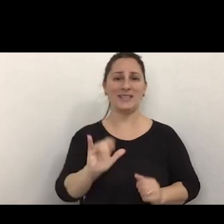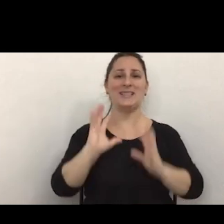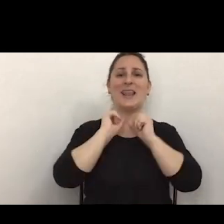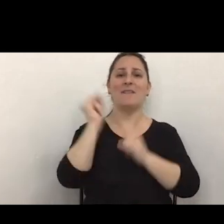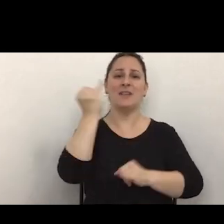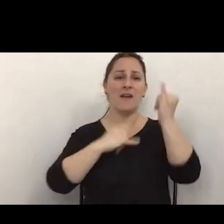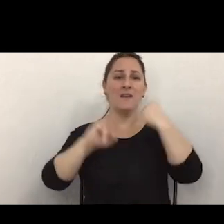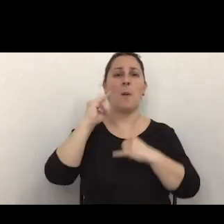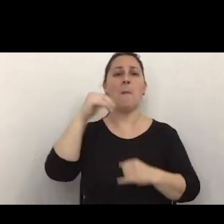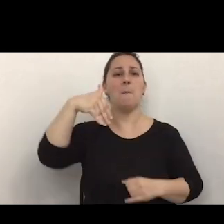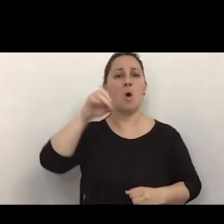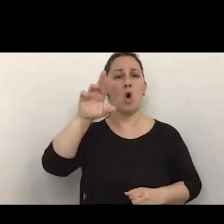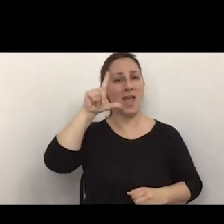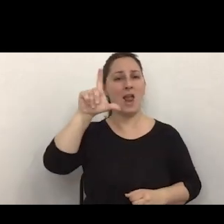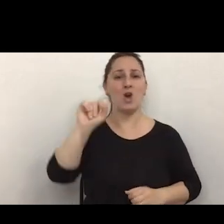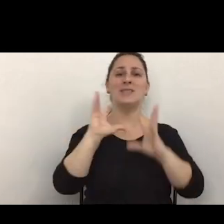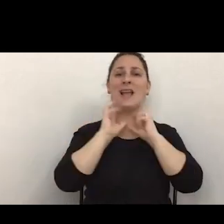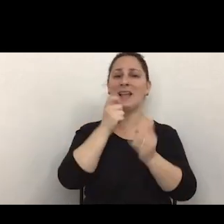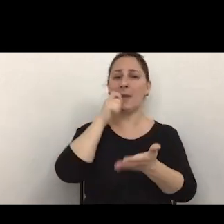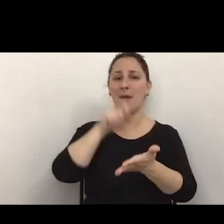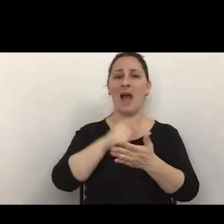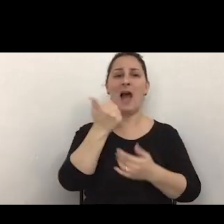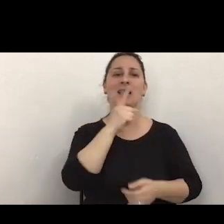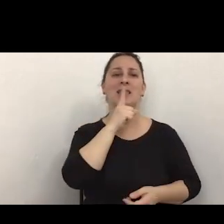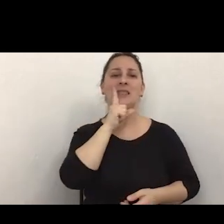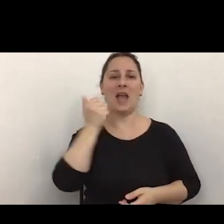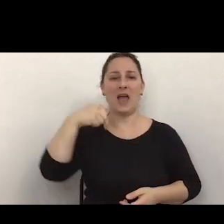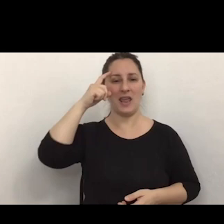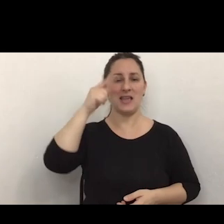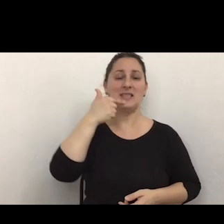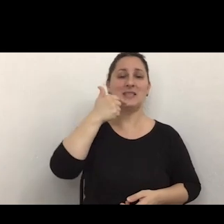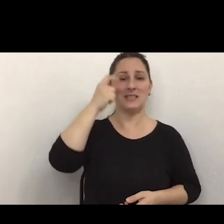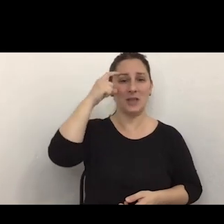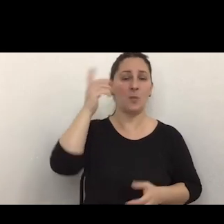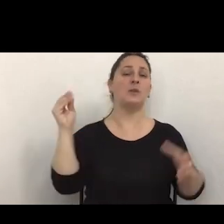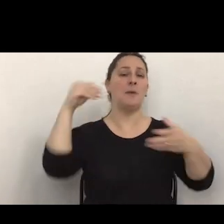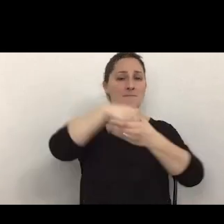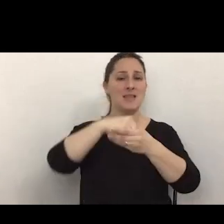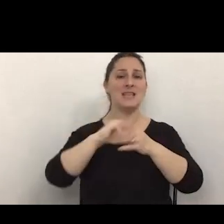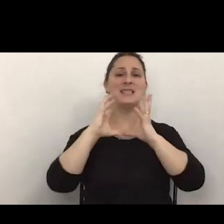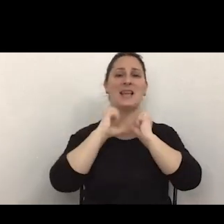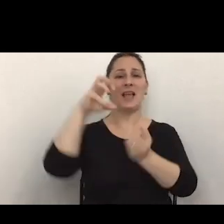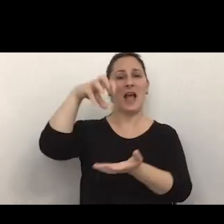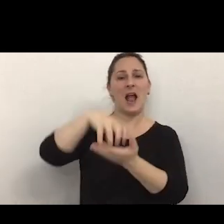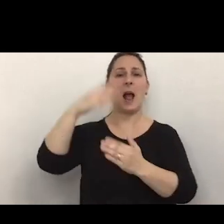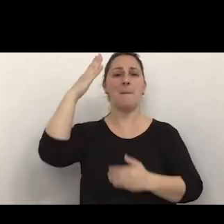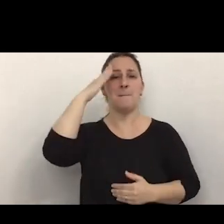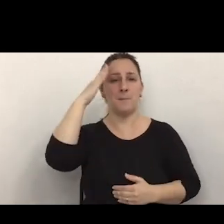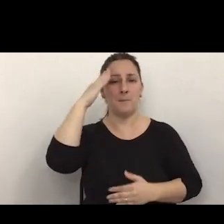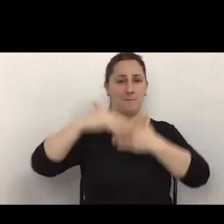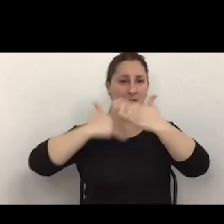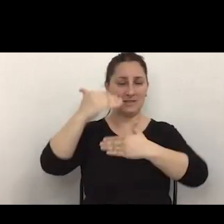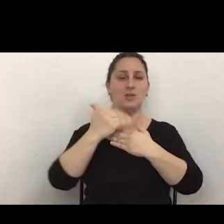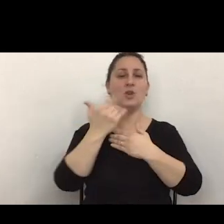Finanzas Fabián Borello, a la secretaria de Prensa Lorena Tiarnese, como a todos los integrantes de la Secretaría de Capacitación y Cultura y a